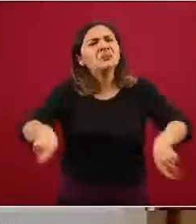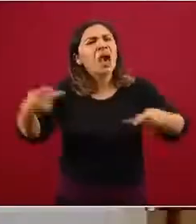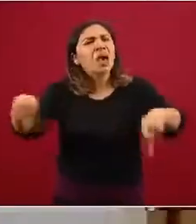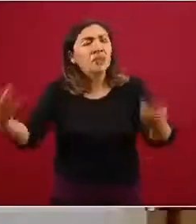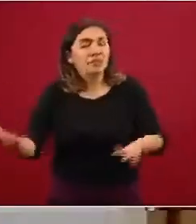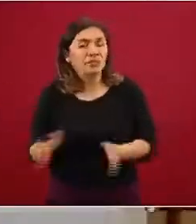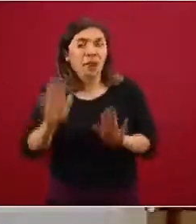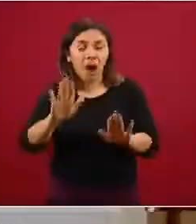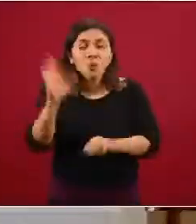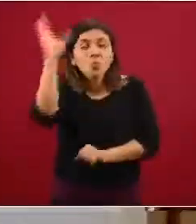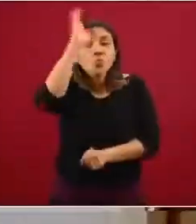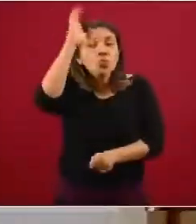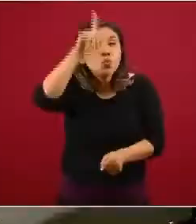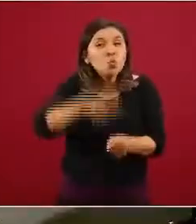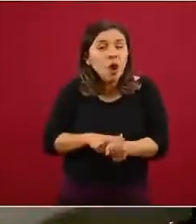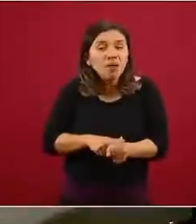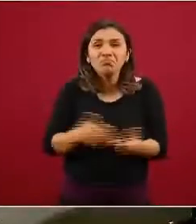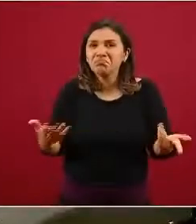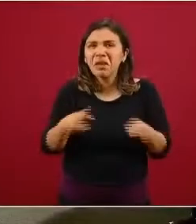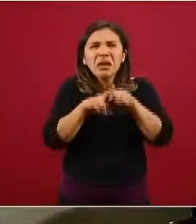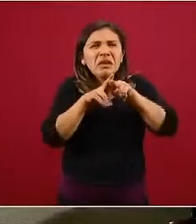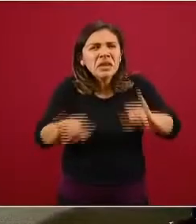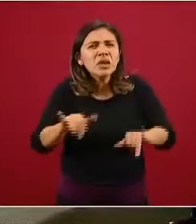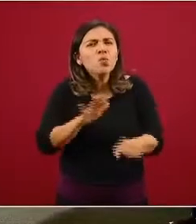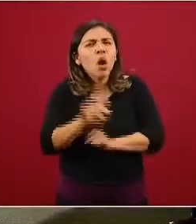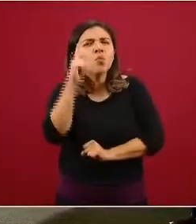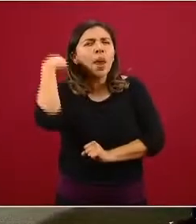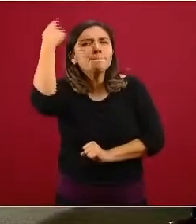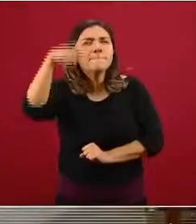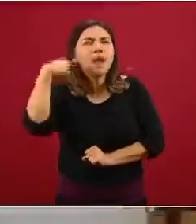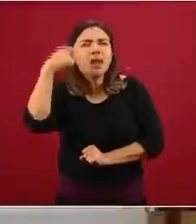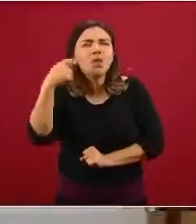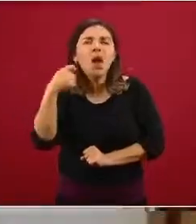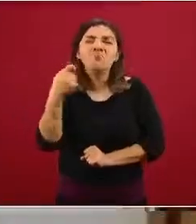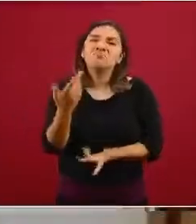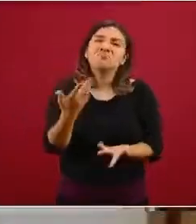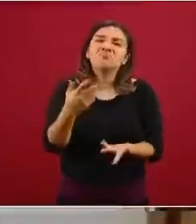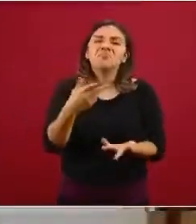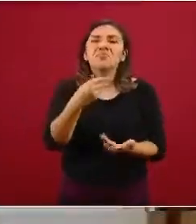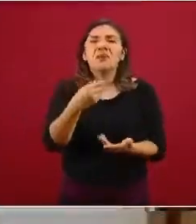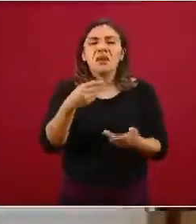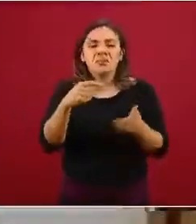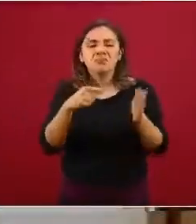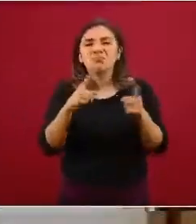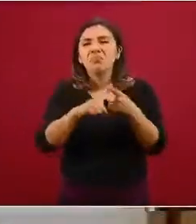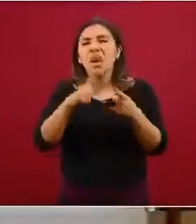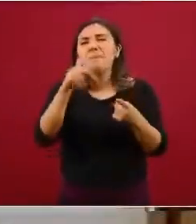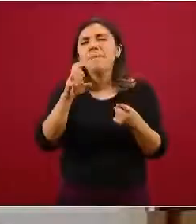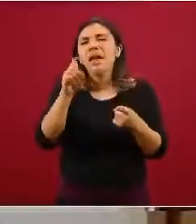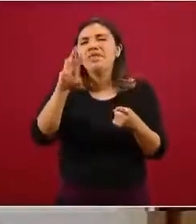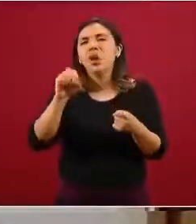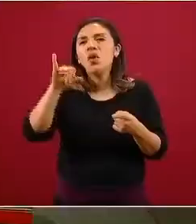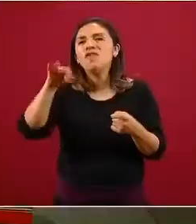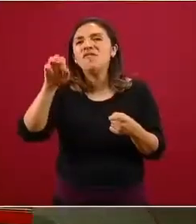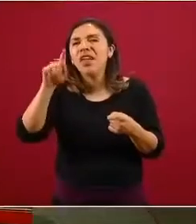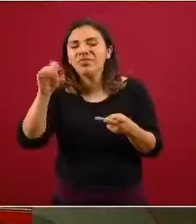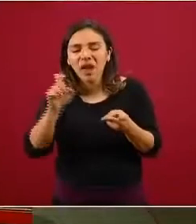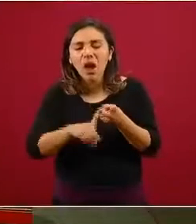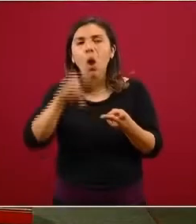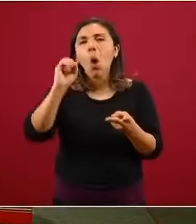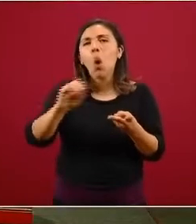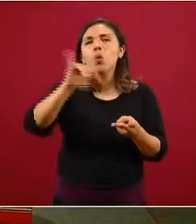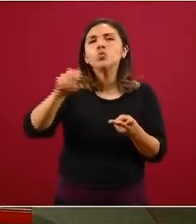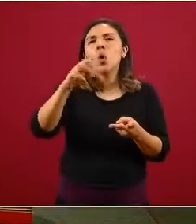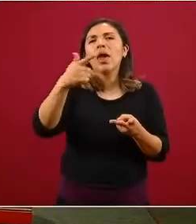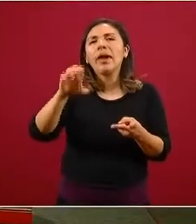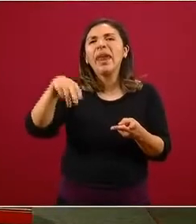finalmente, a nivel cultural, no hay ni una sola película de Pedro Infante o de Jorge Negrete en donde no se esté bebiendo tequila o salgan